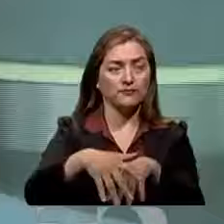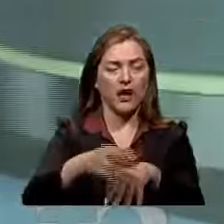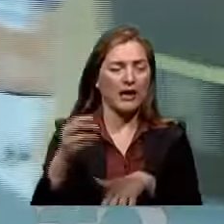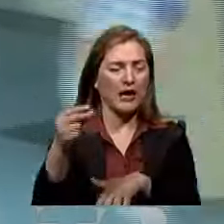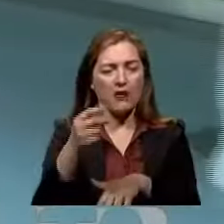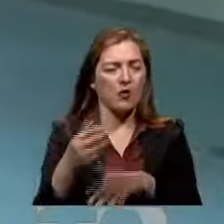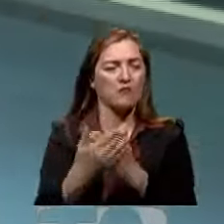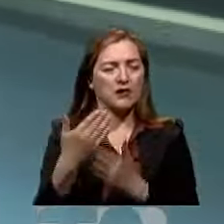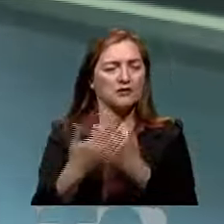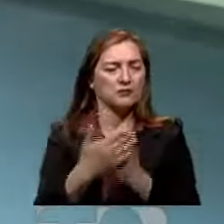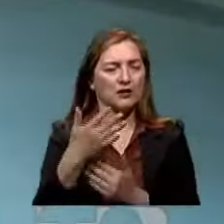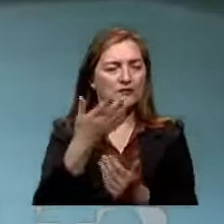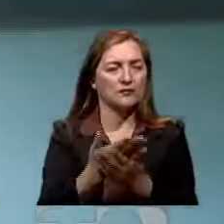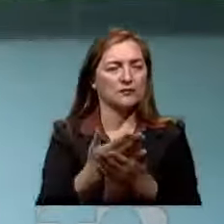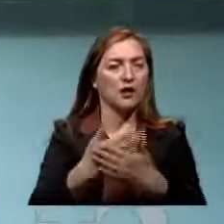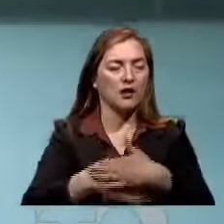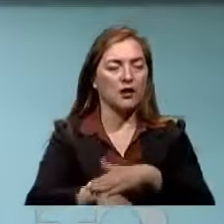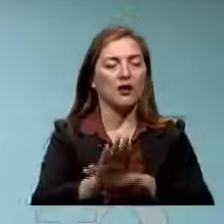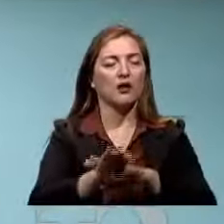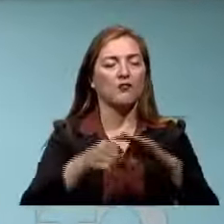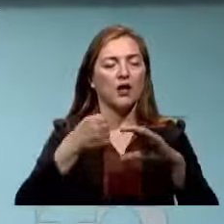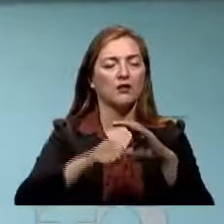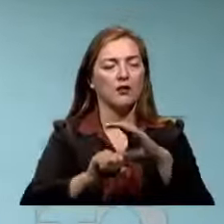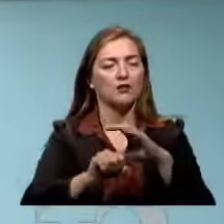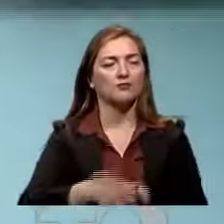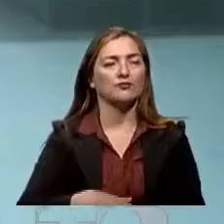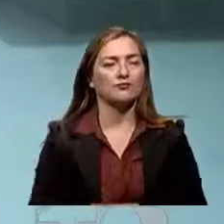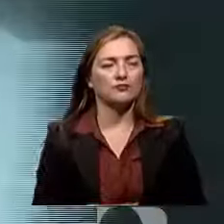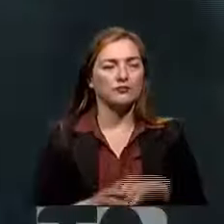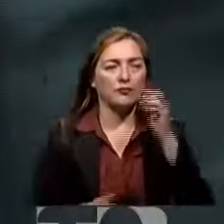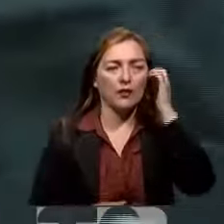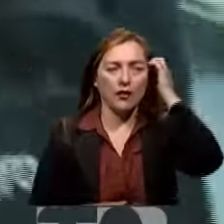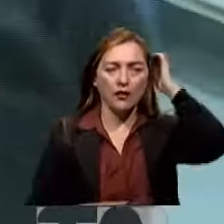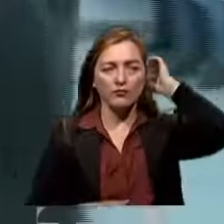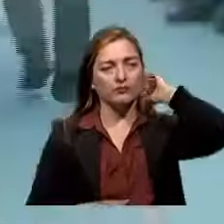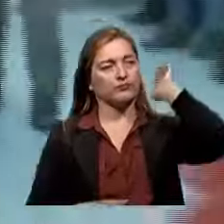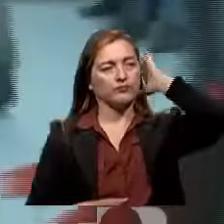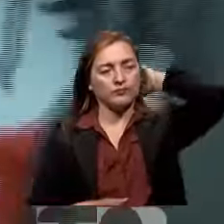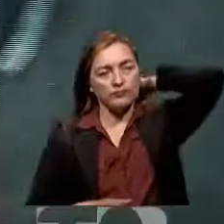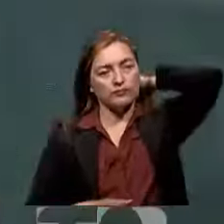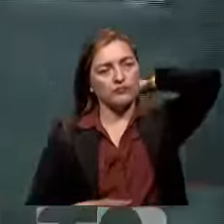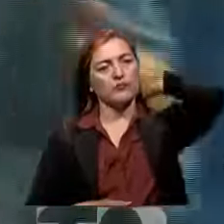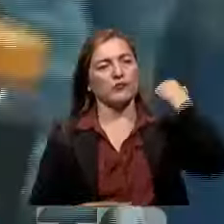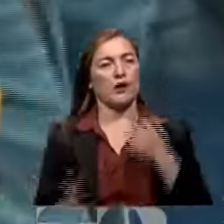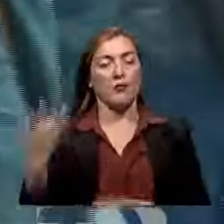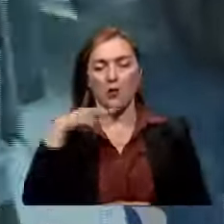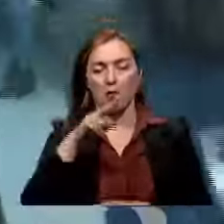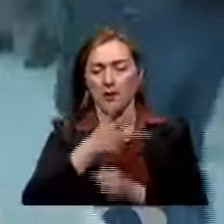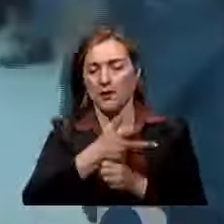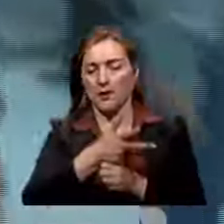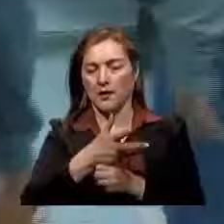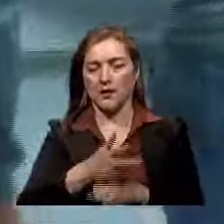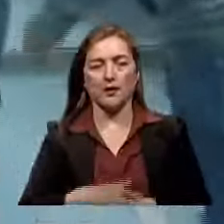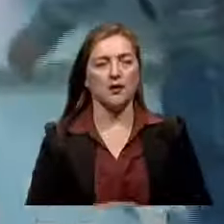más fácil y rápidamente hacia el metro de Quito. Vamos a hacer un pequeño recorrido para que ustedes puedan observar.